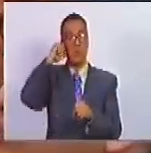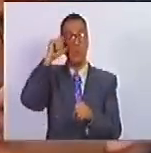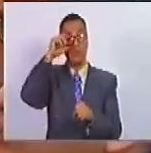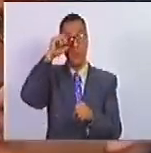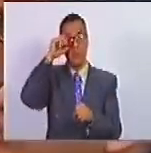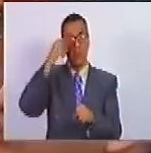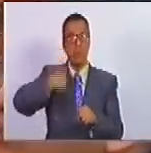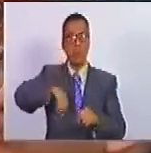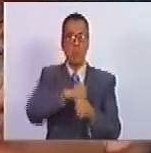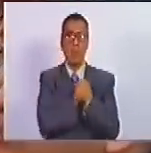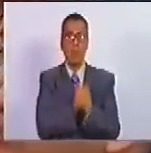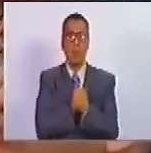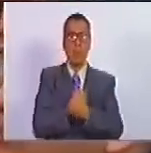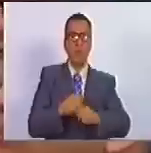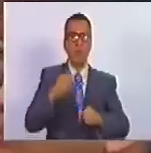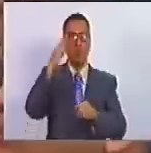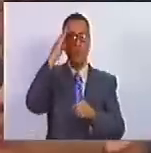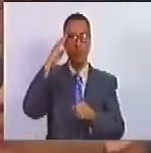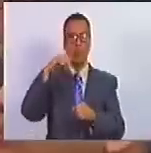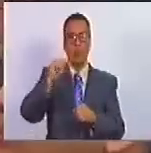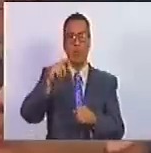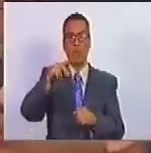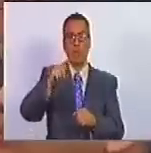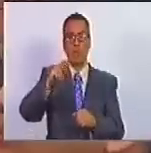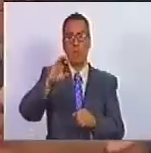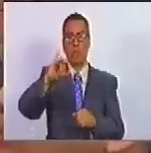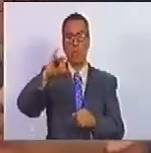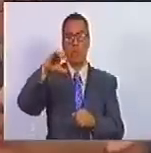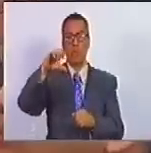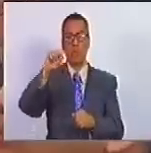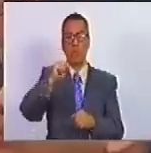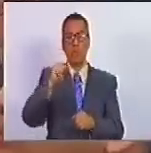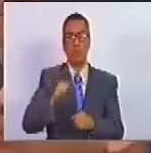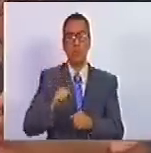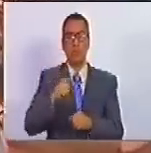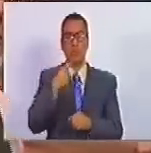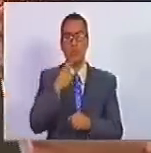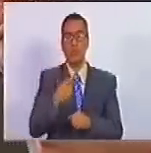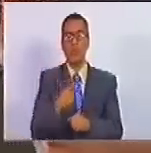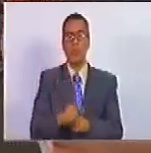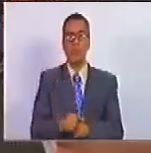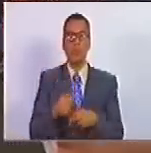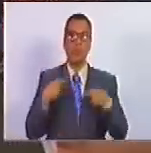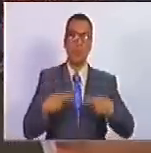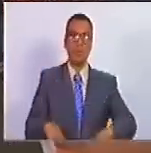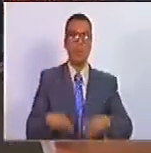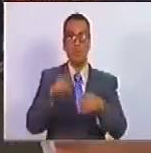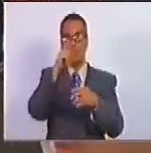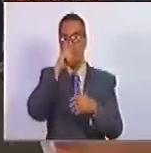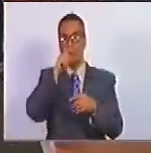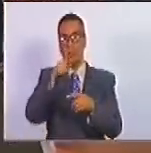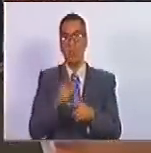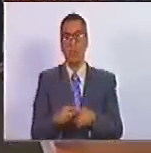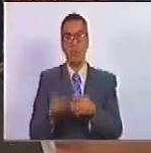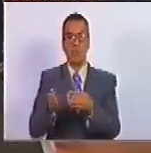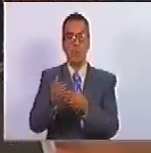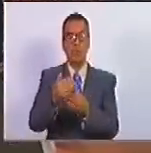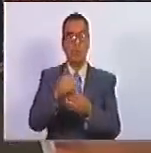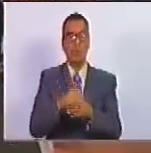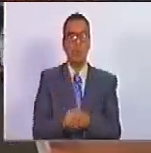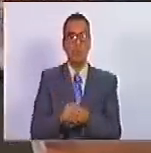a nuestro muy querido sargento Apacacio, que Dios lo tenga en su santa gloria, cuando hizo vida por muchos años en la esquina